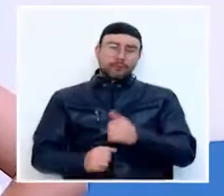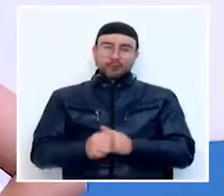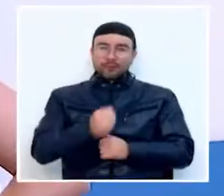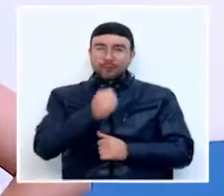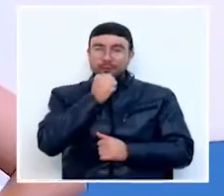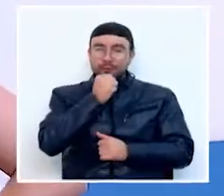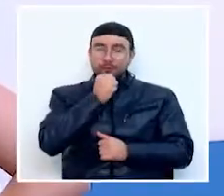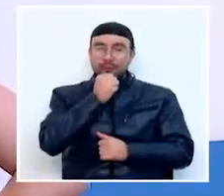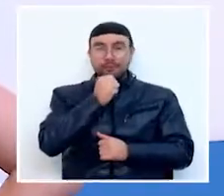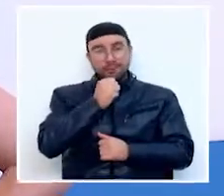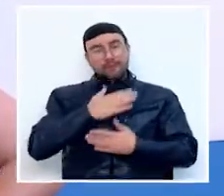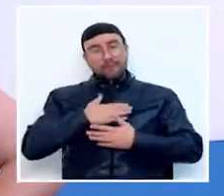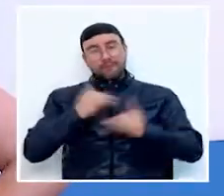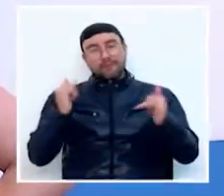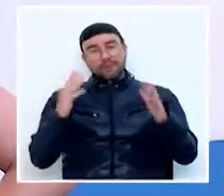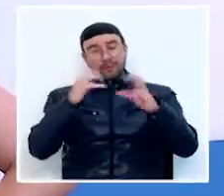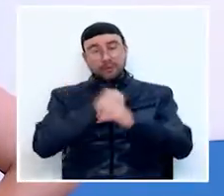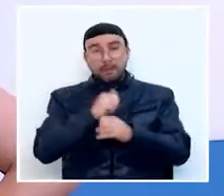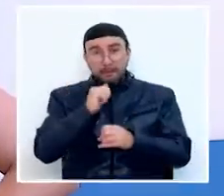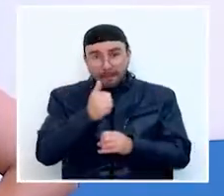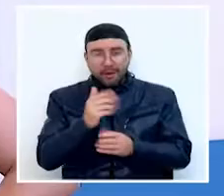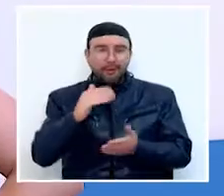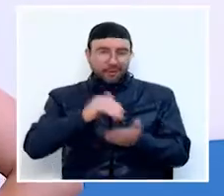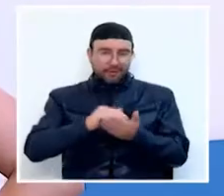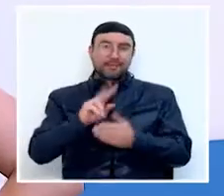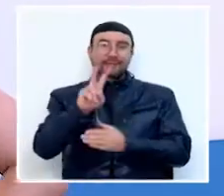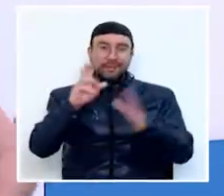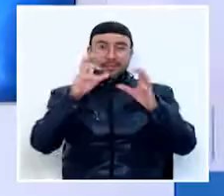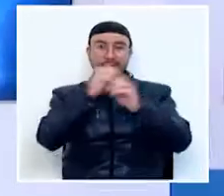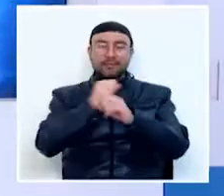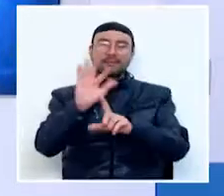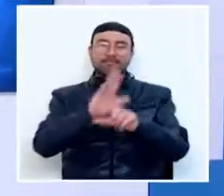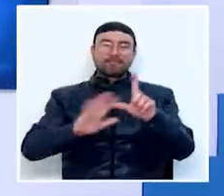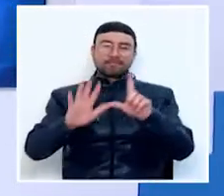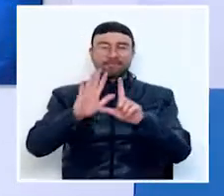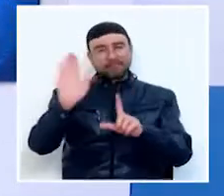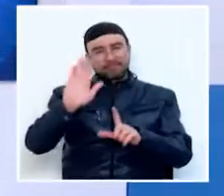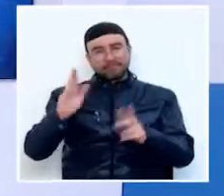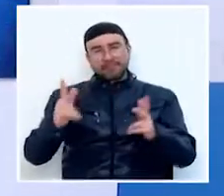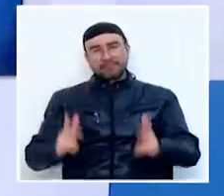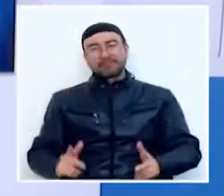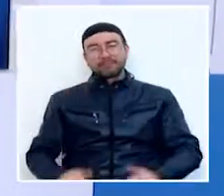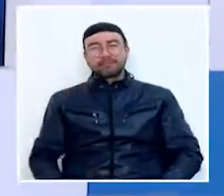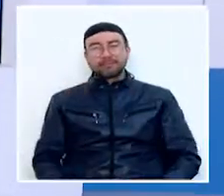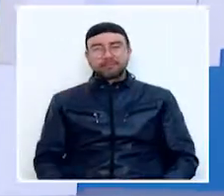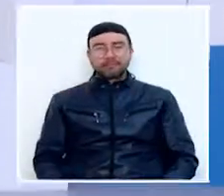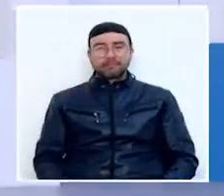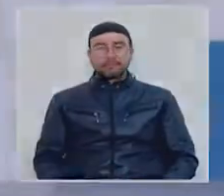Sin Estrés. Feliz noche, nos vemos mañana nuevamente con más información. Que descansen.